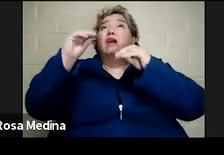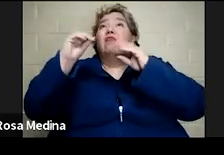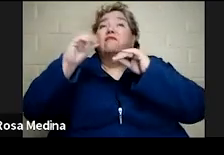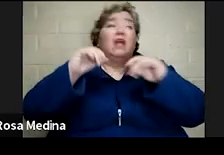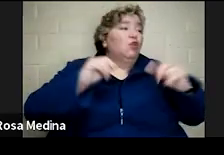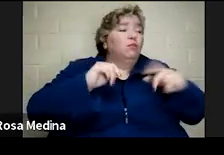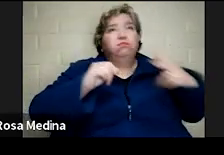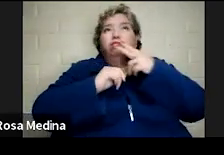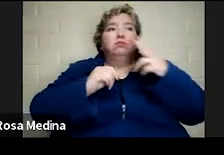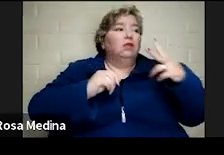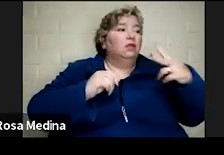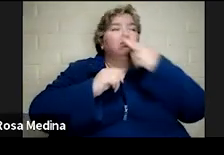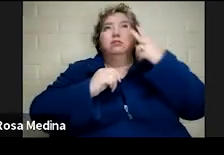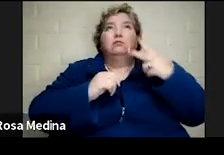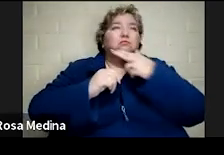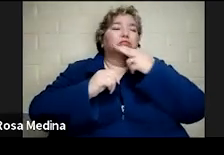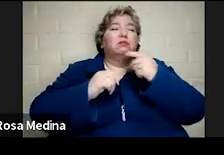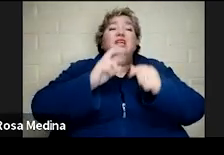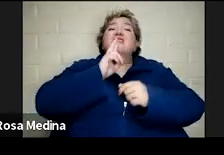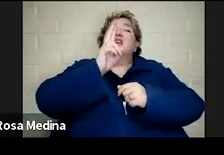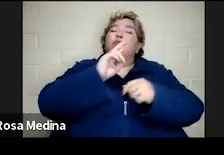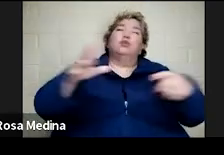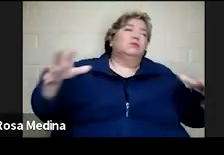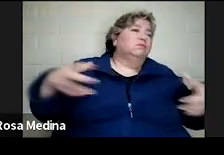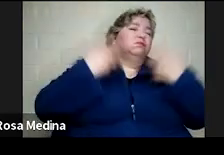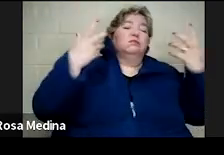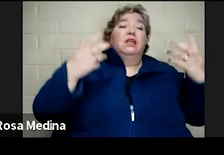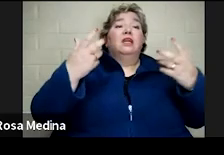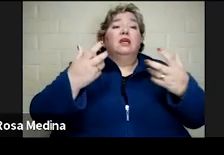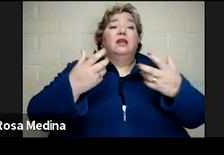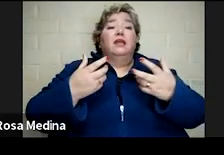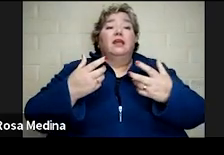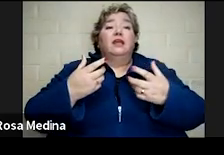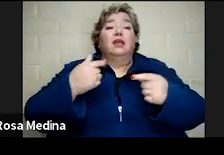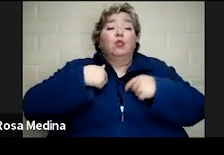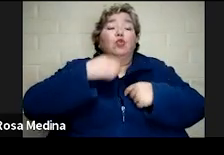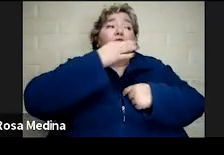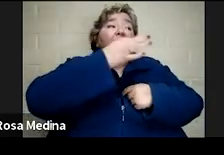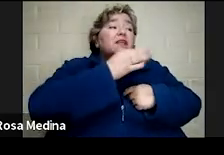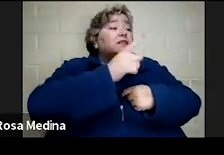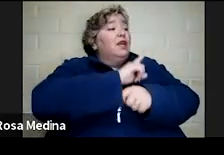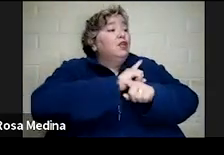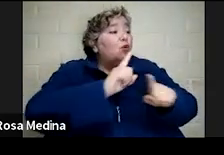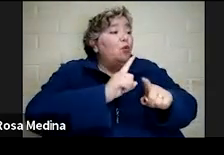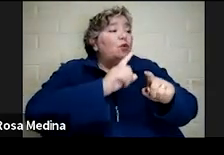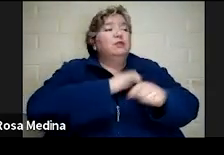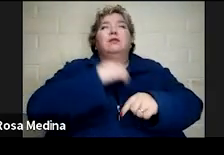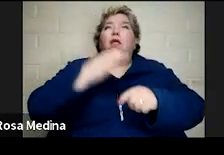interrumpiendo, que responden impulsivamente. Pasa mucho como niños que uno le está dando una instrucción y